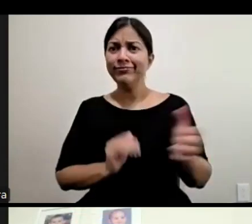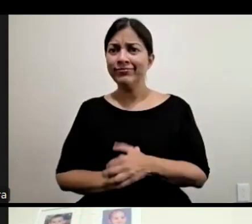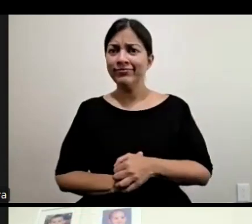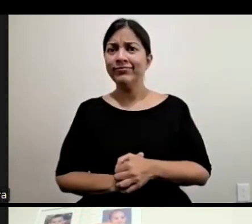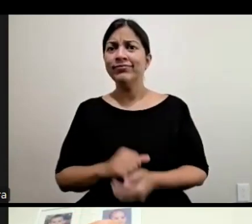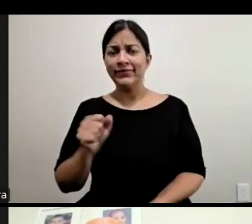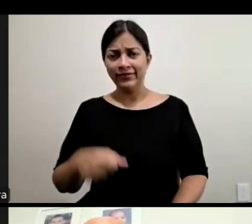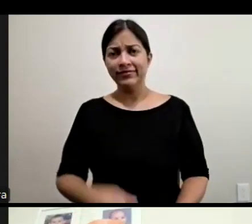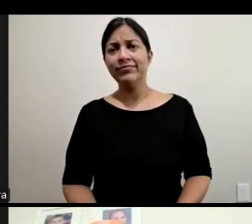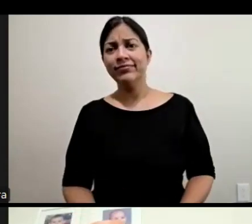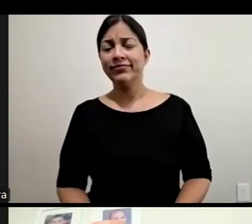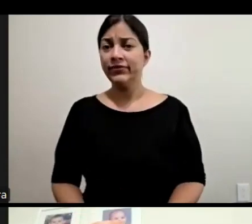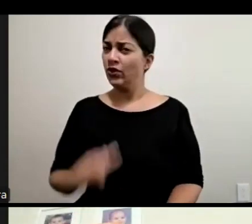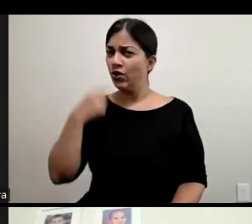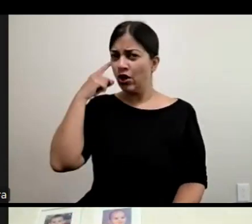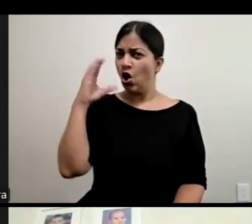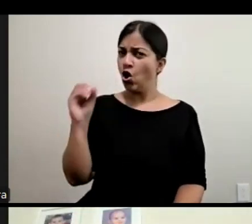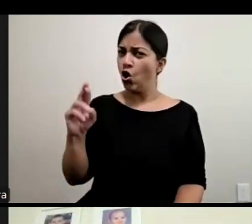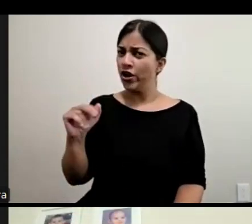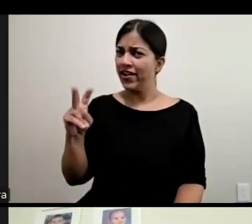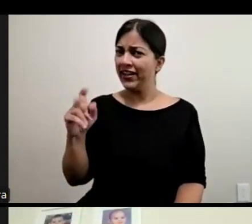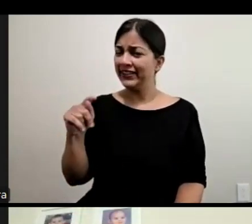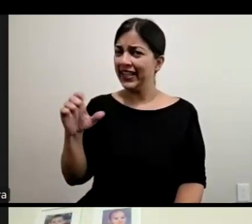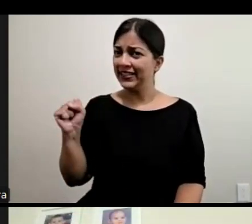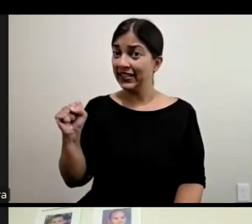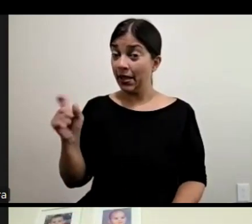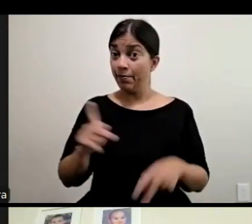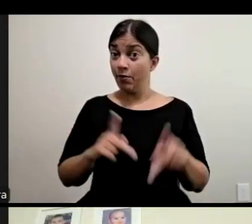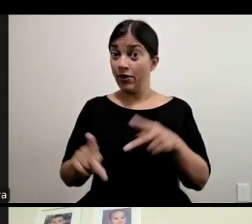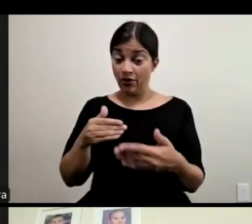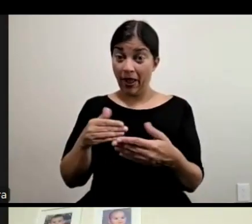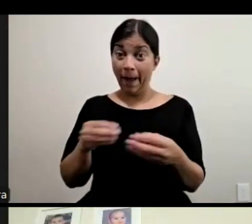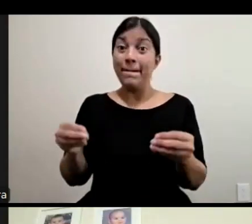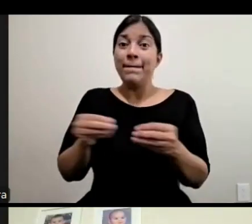cerca. Además, yo creo que Coribante estaba el público más cerca que, por ejemplo, la Experimental.